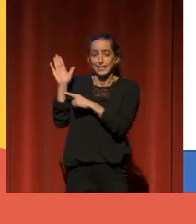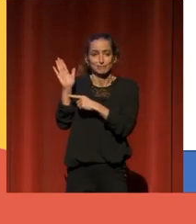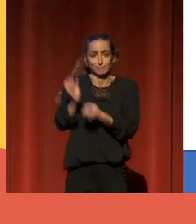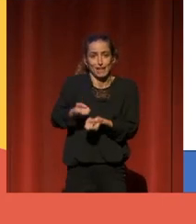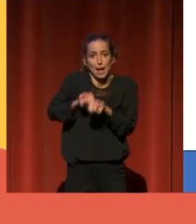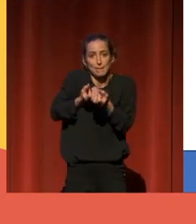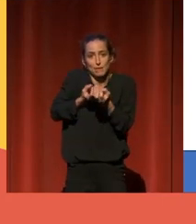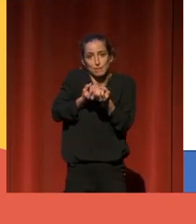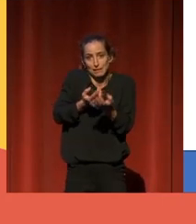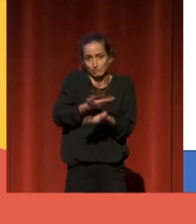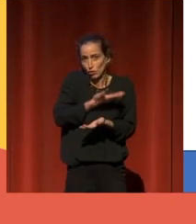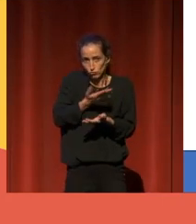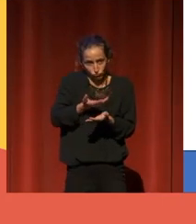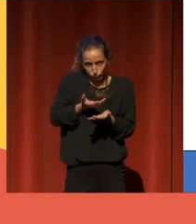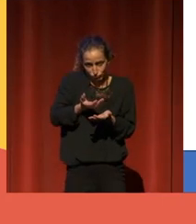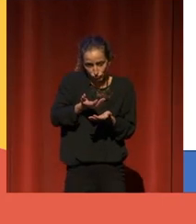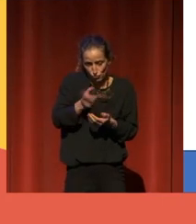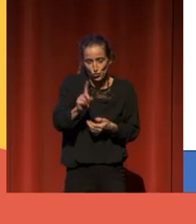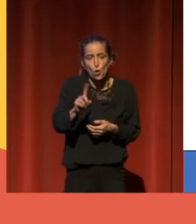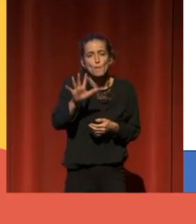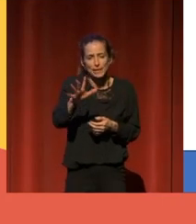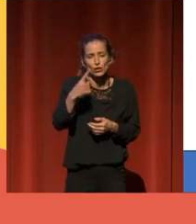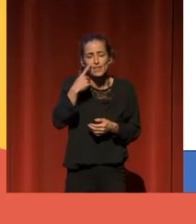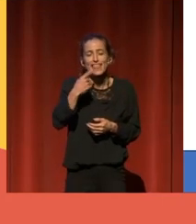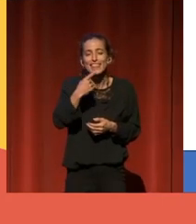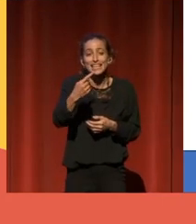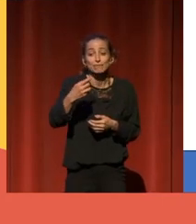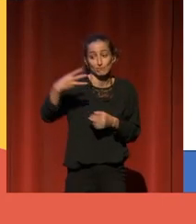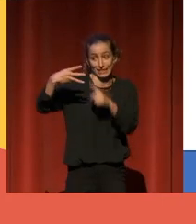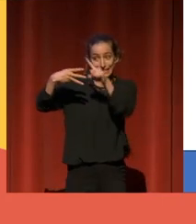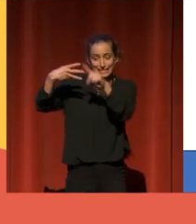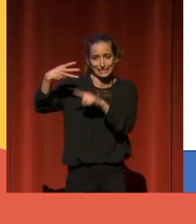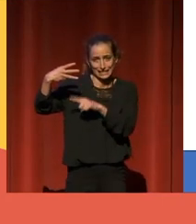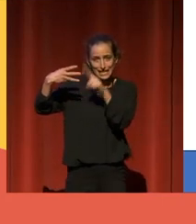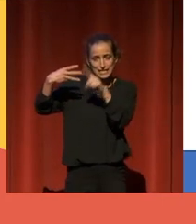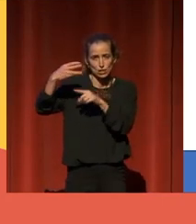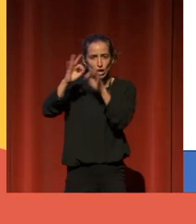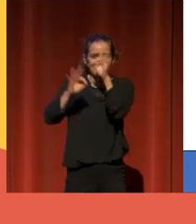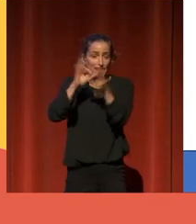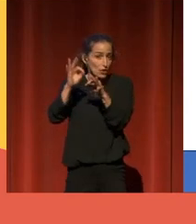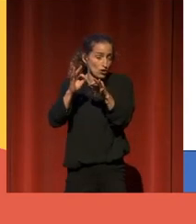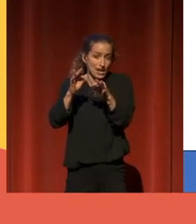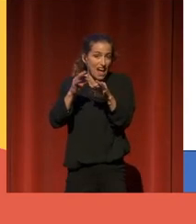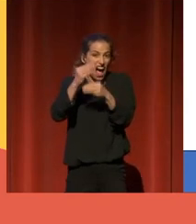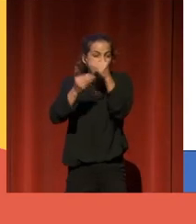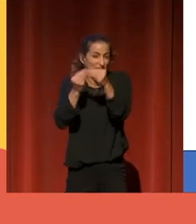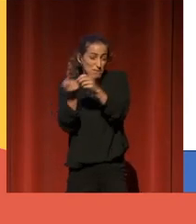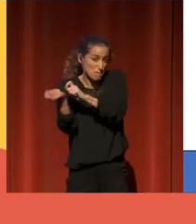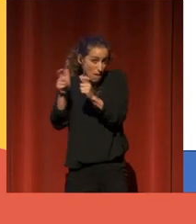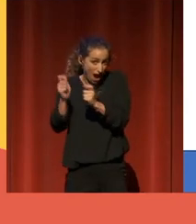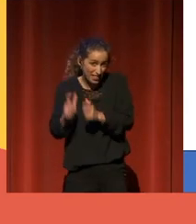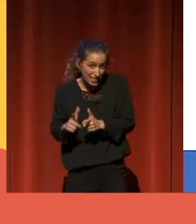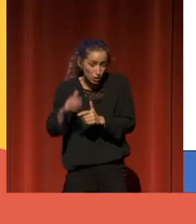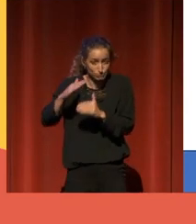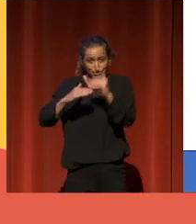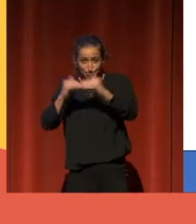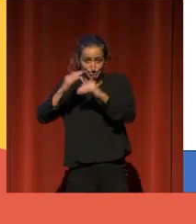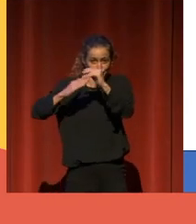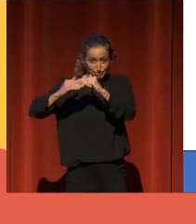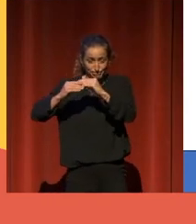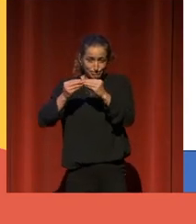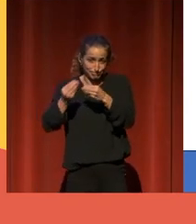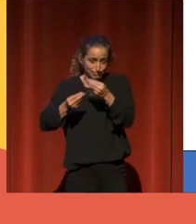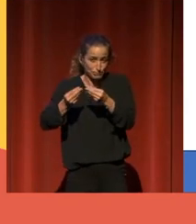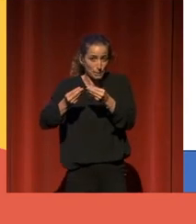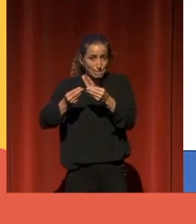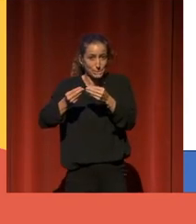un solapamiento entre estas organizaciones y las personas que están eh activas